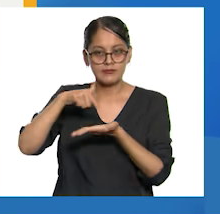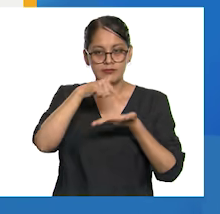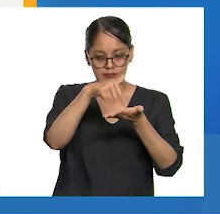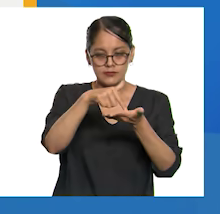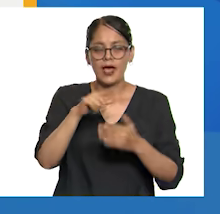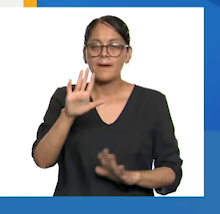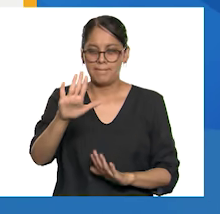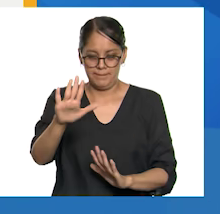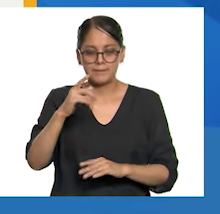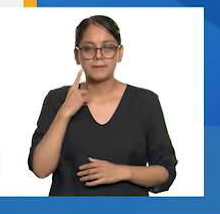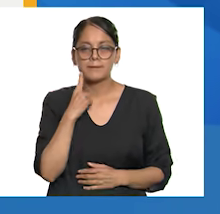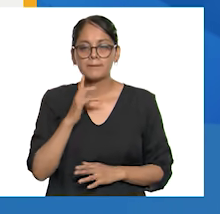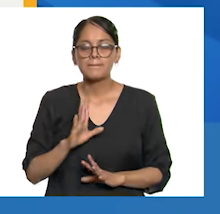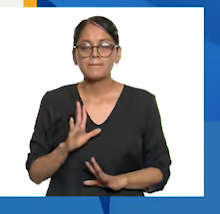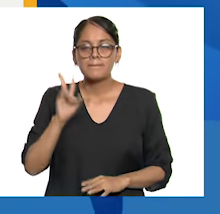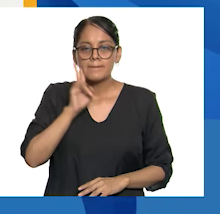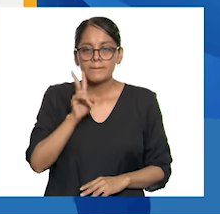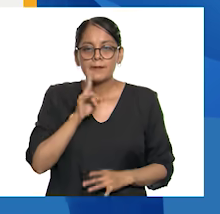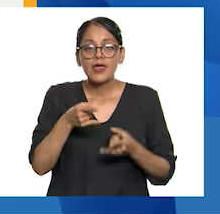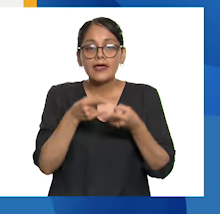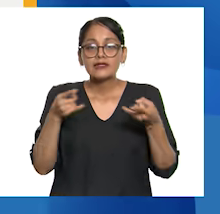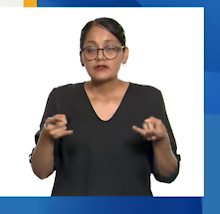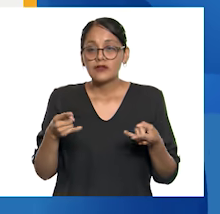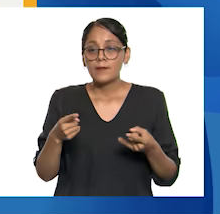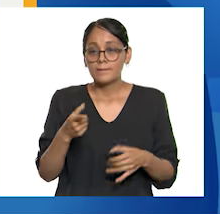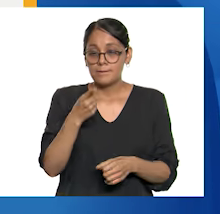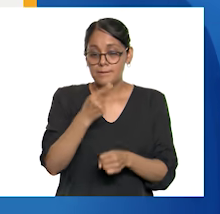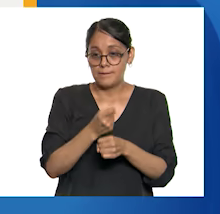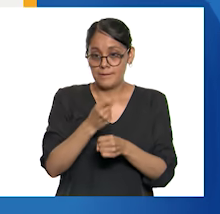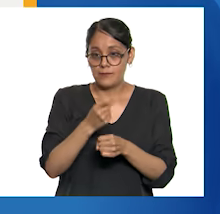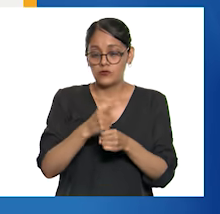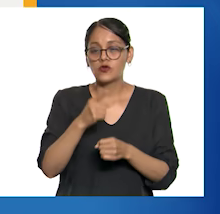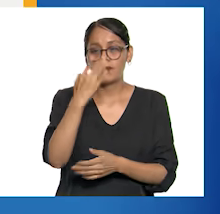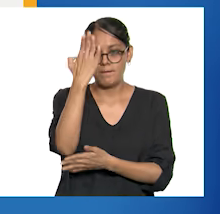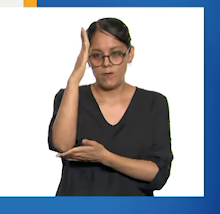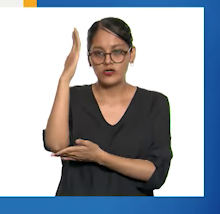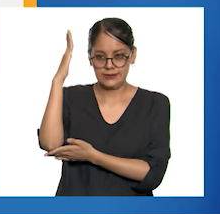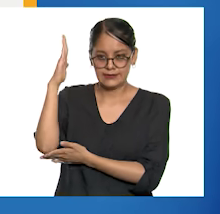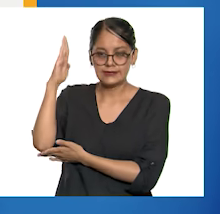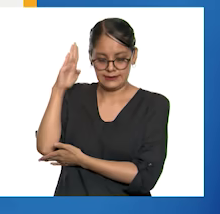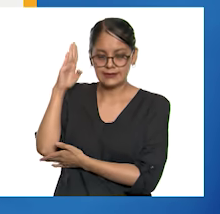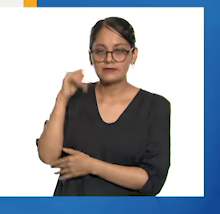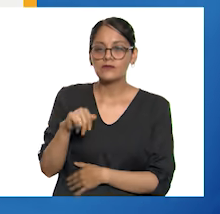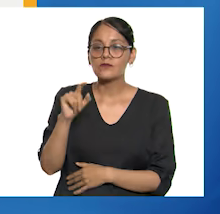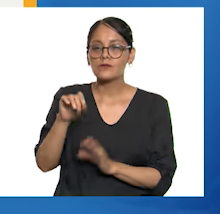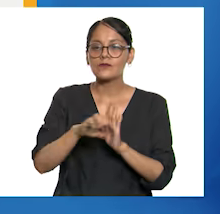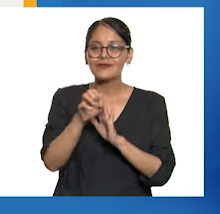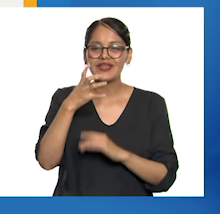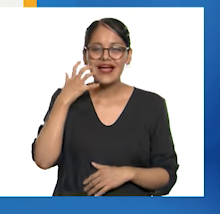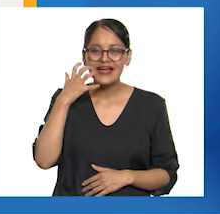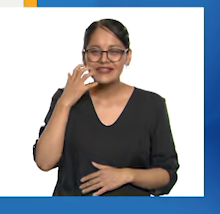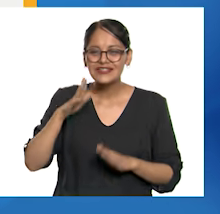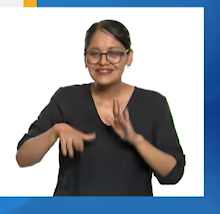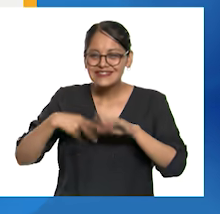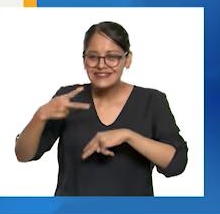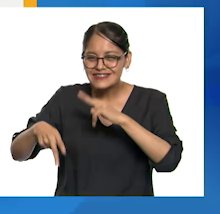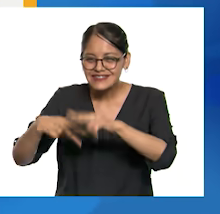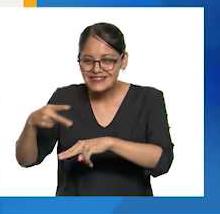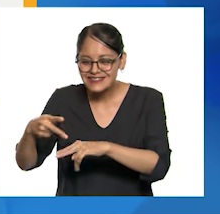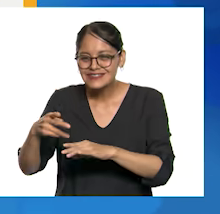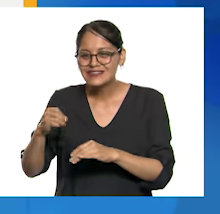verdad. A ver, veamos, entonces, en la historia, la historia se desarrolla también en el bosque cuando el gato va a cazar un conejito,